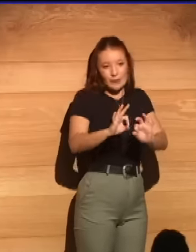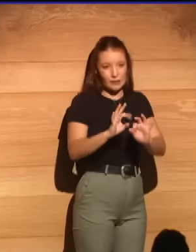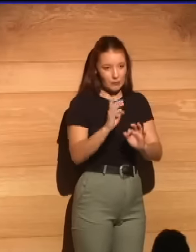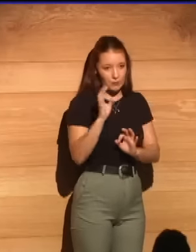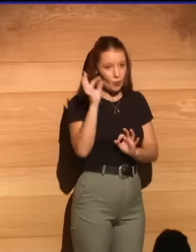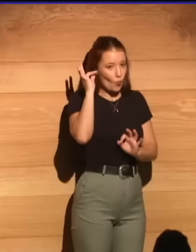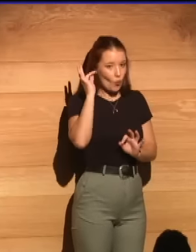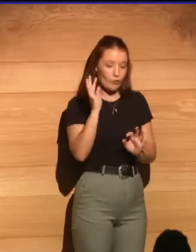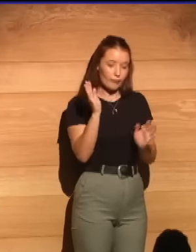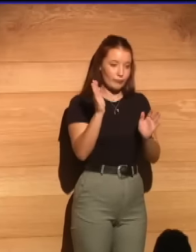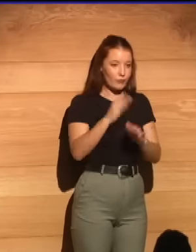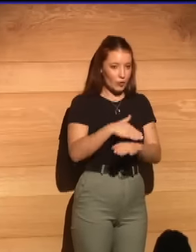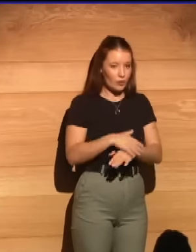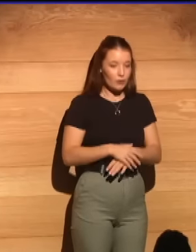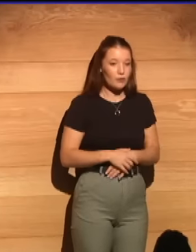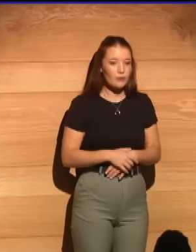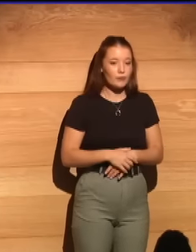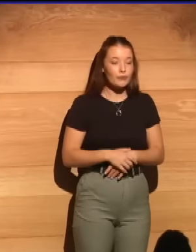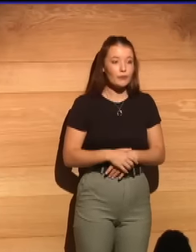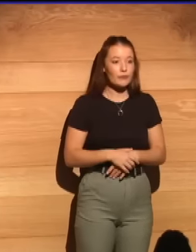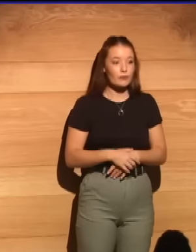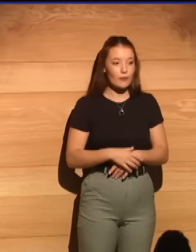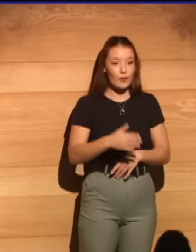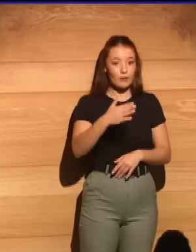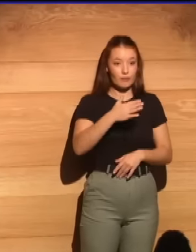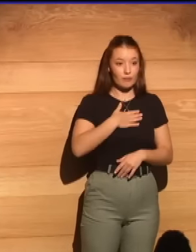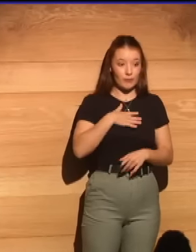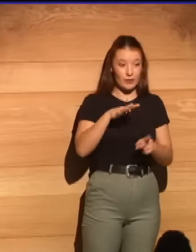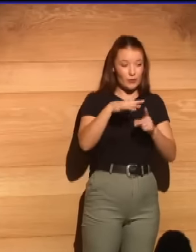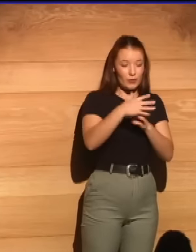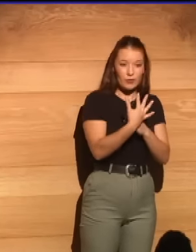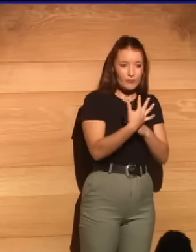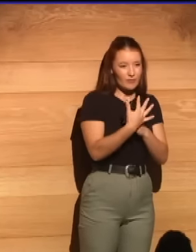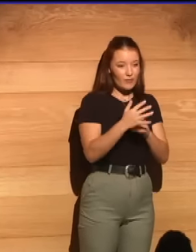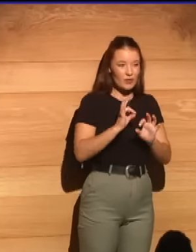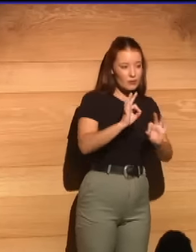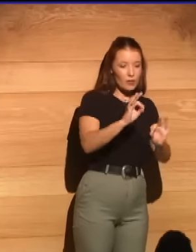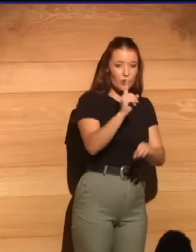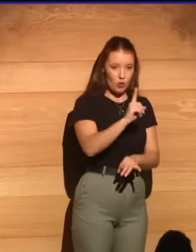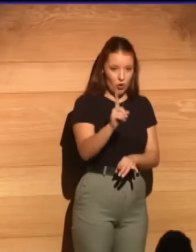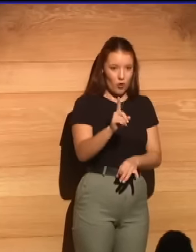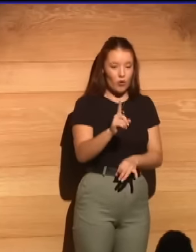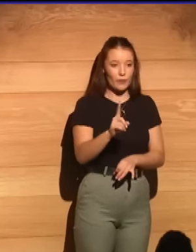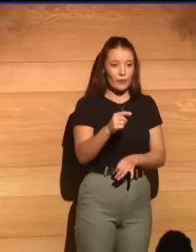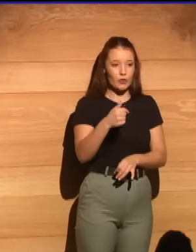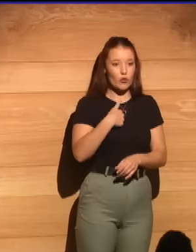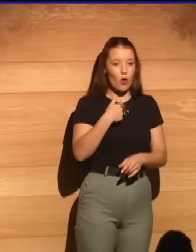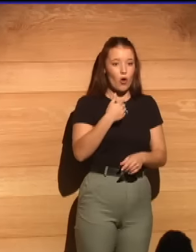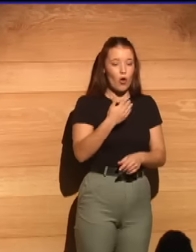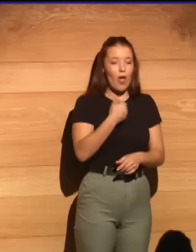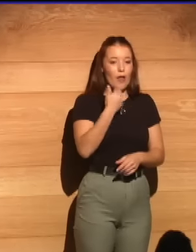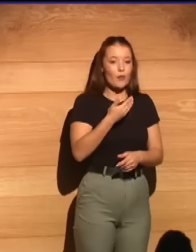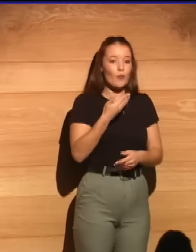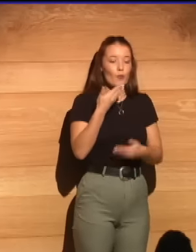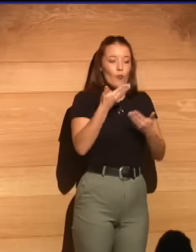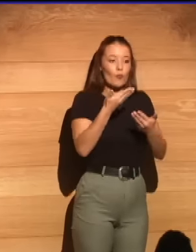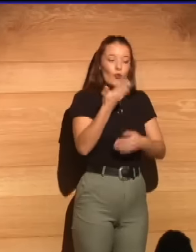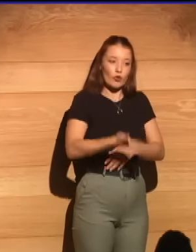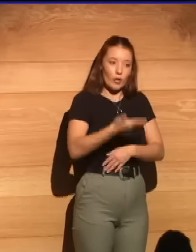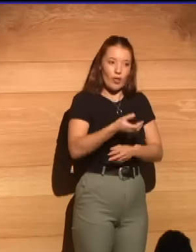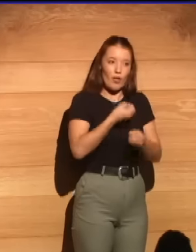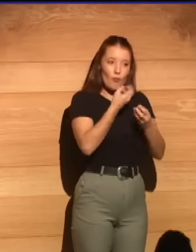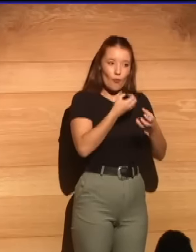de decidirnos a dar el paso, ¿no? Mi caso no es excepcional, pero sí que quiero poner en relevancia algo importante. Yo soy ingeniero químico y hoy en día estoy en